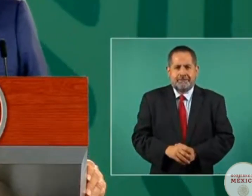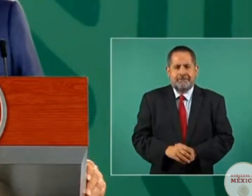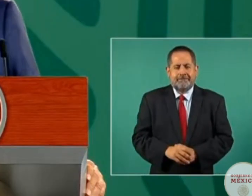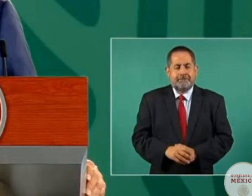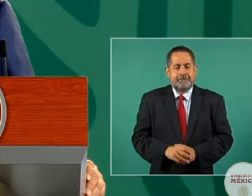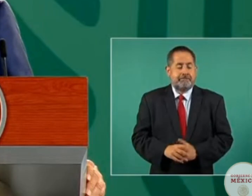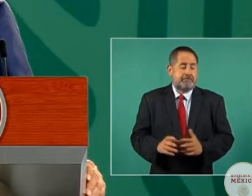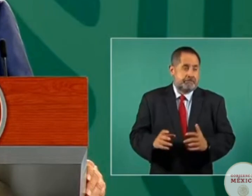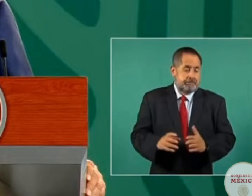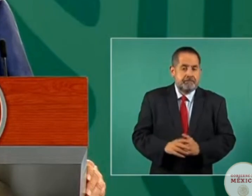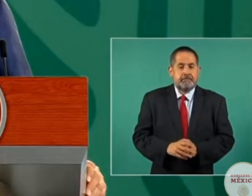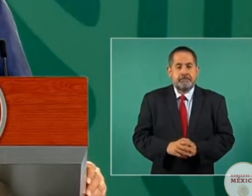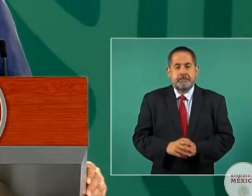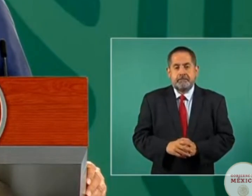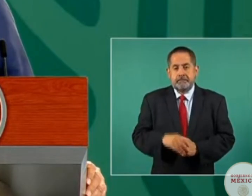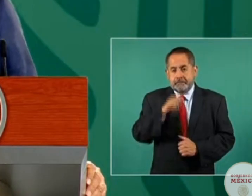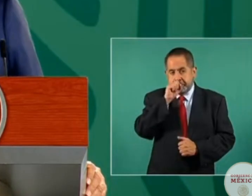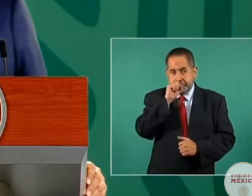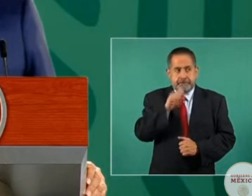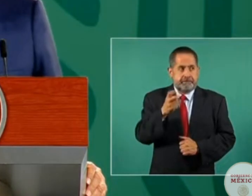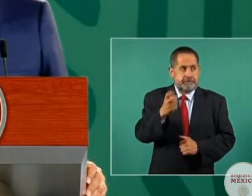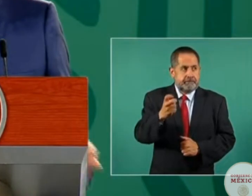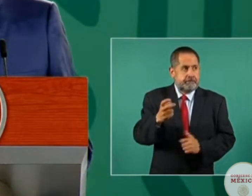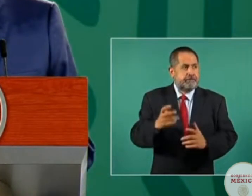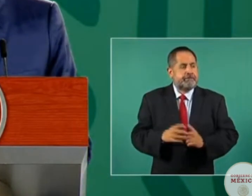Bueno, pues también eso